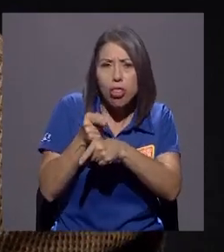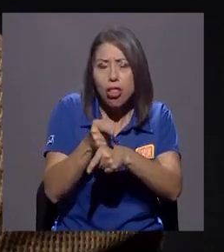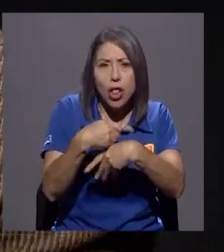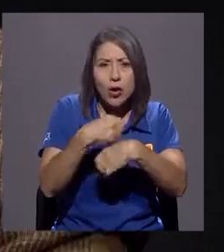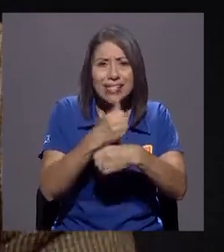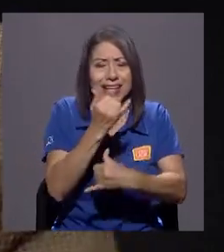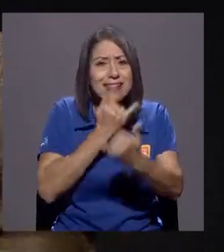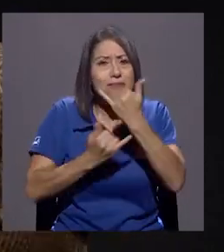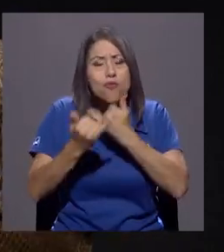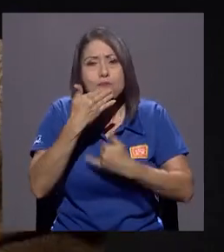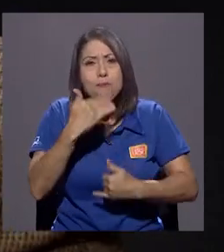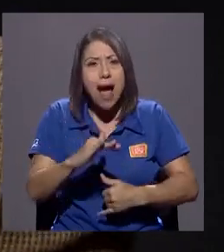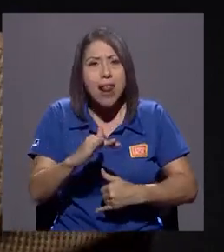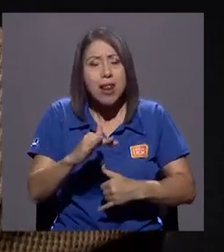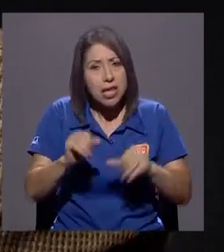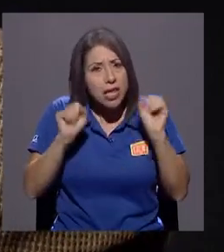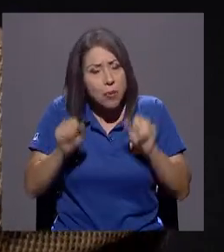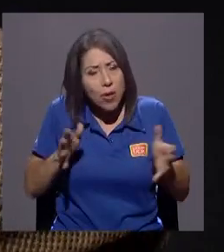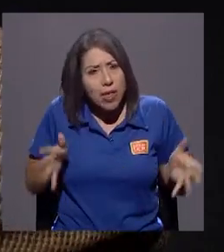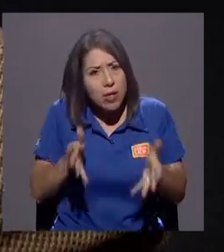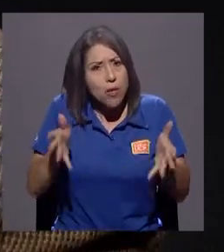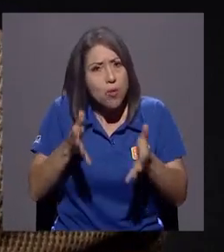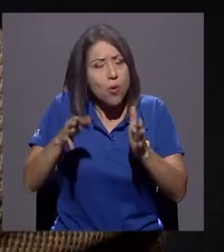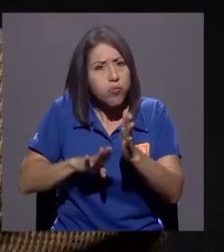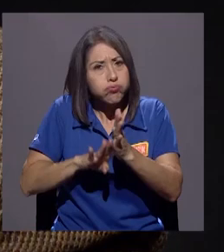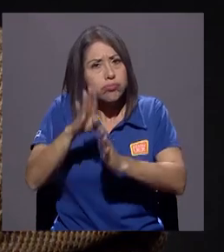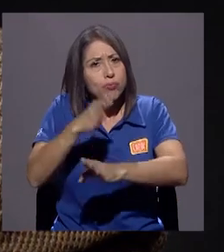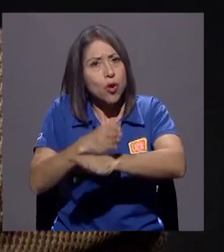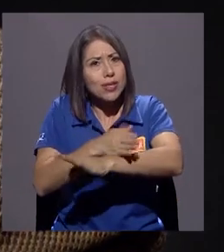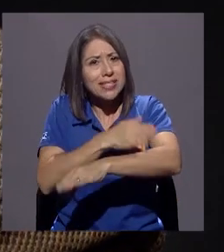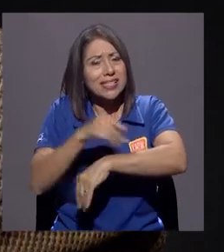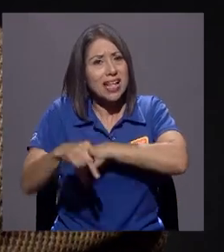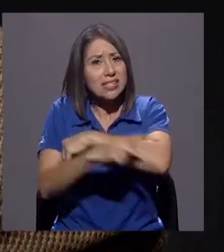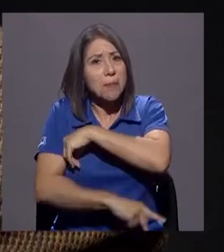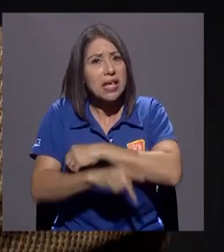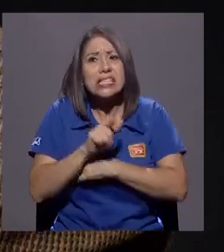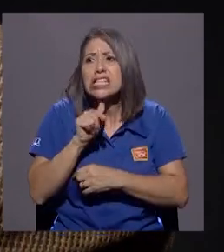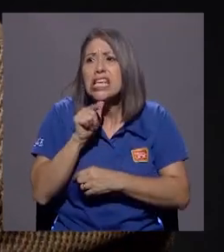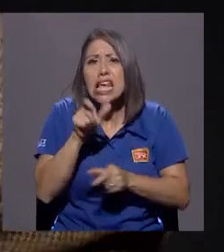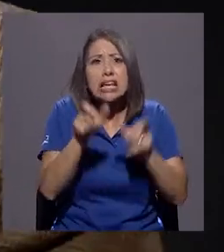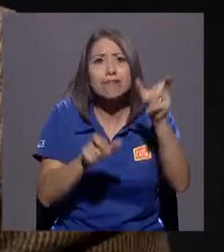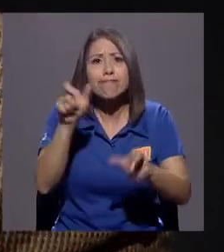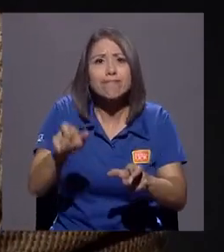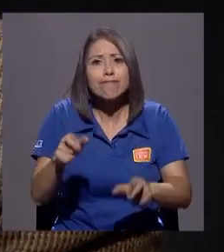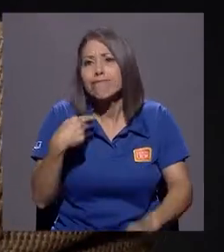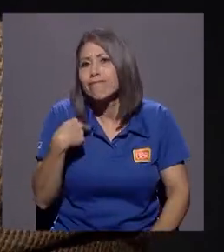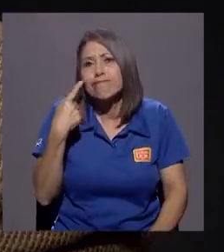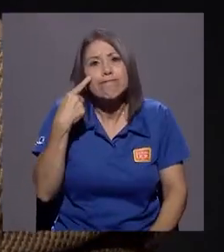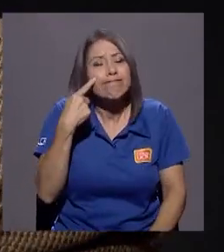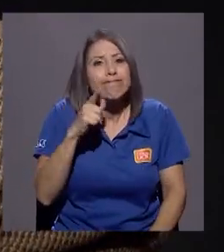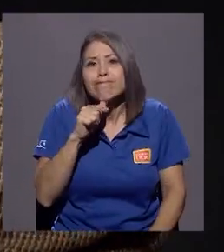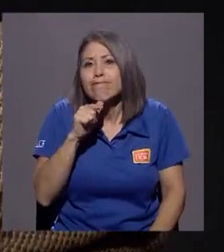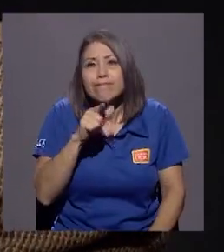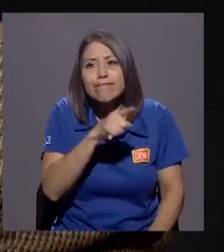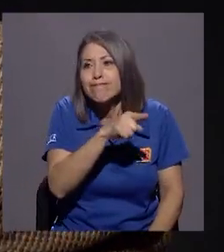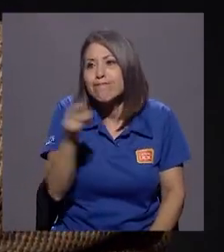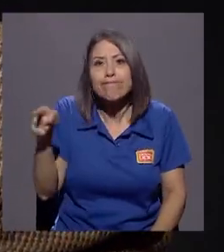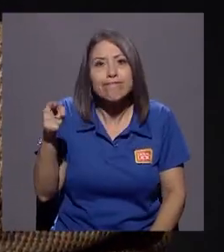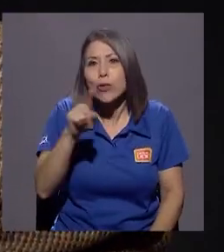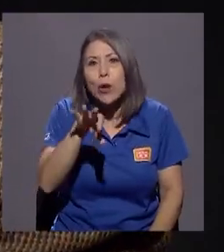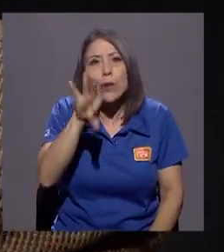haciendo mal y le dé un impulso progresista este país y yo lo encuentro bien yo lo encuentro bien